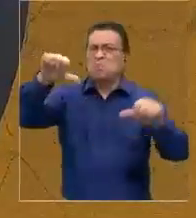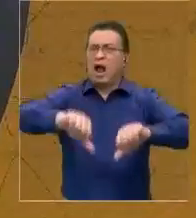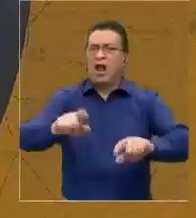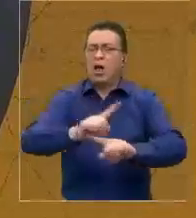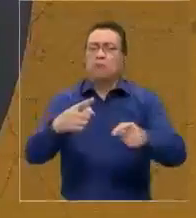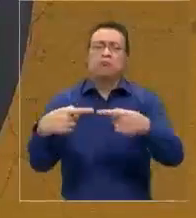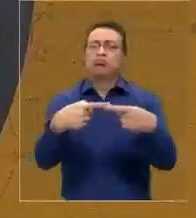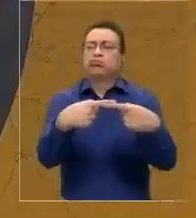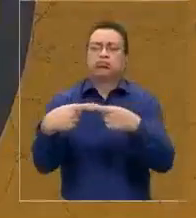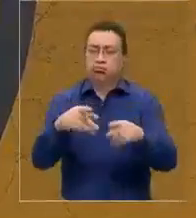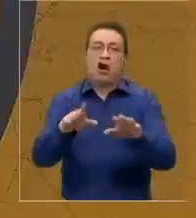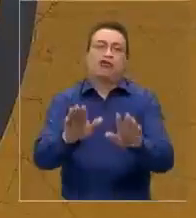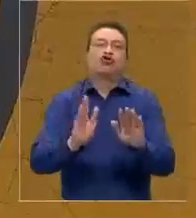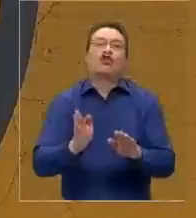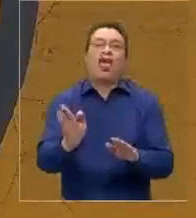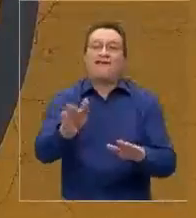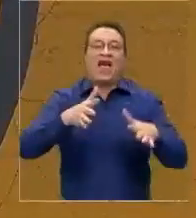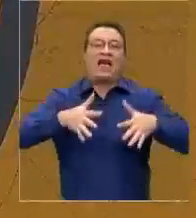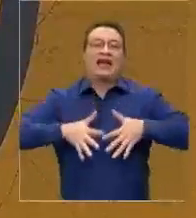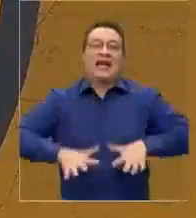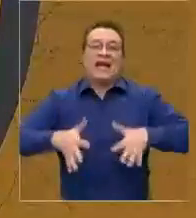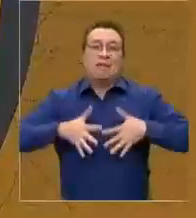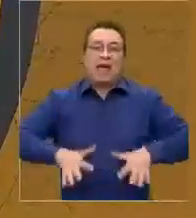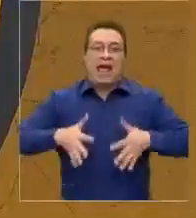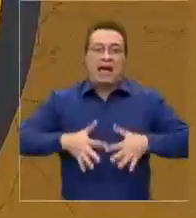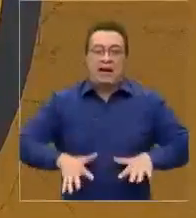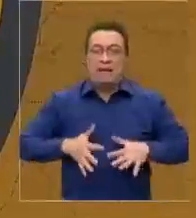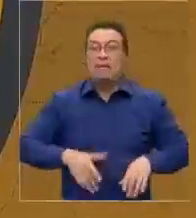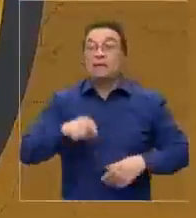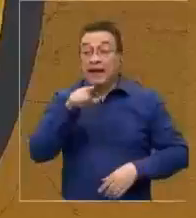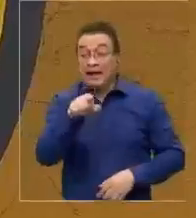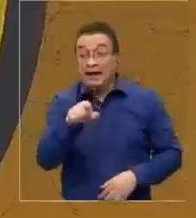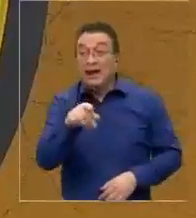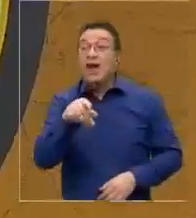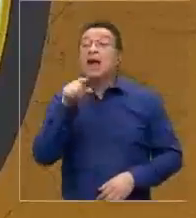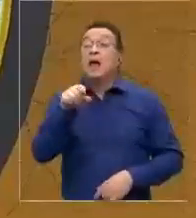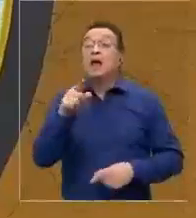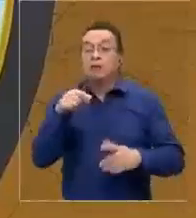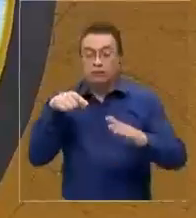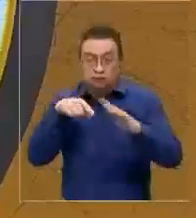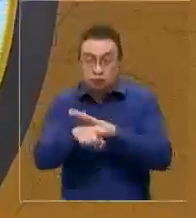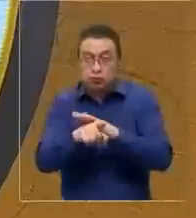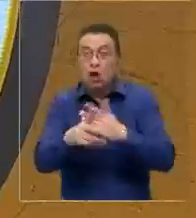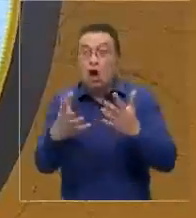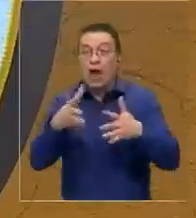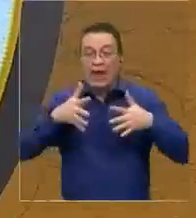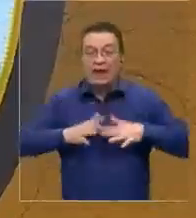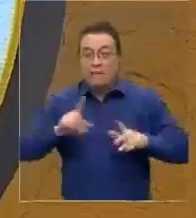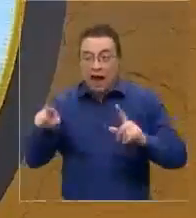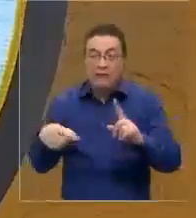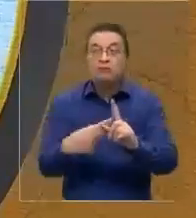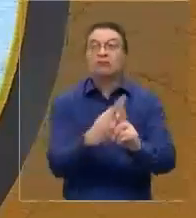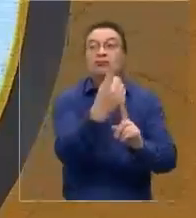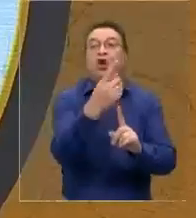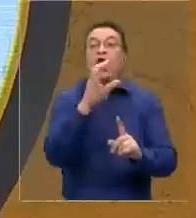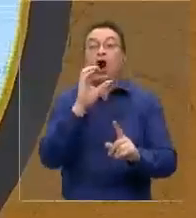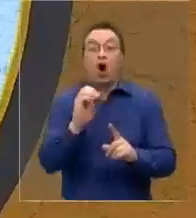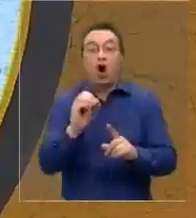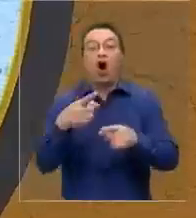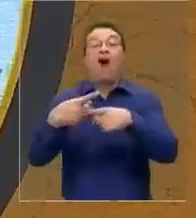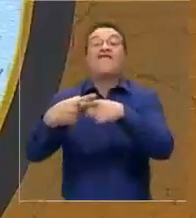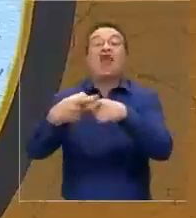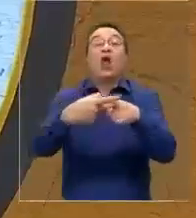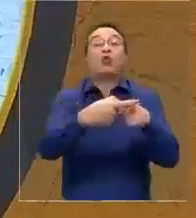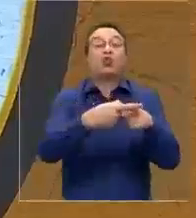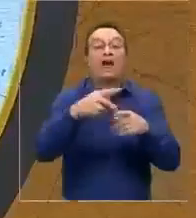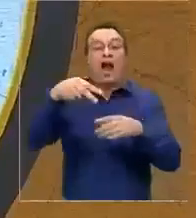Pero esta es una de las principales formas para haber entrado a Ucrania, a través de Crimea y también a través de Bielorrusia por el